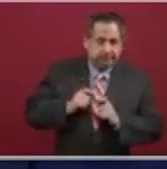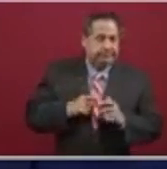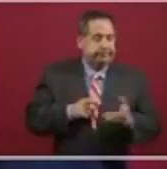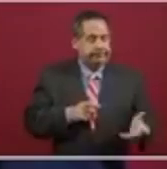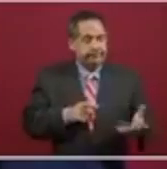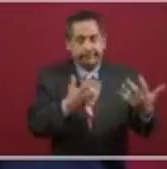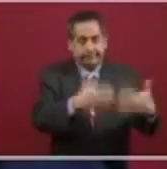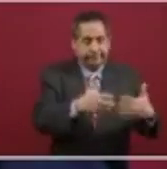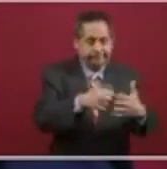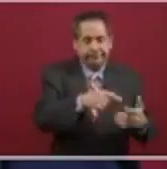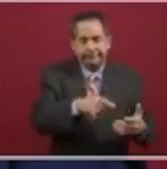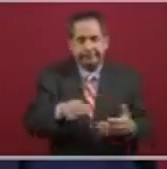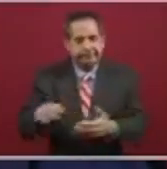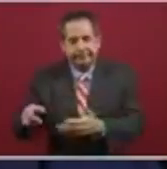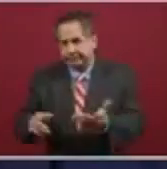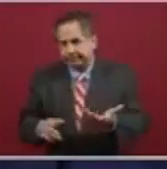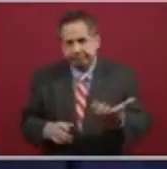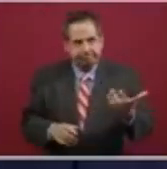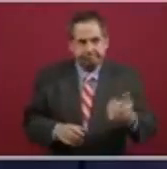produciendo